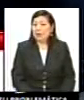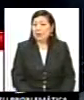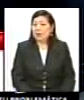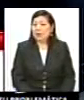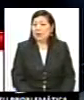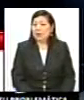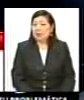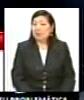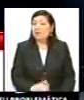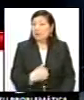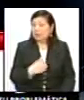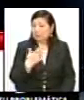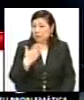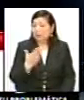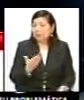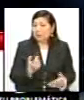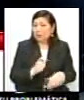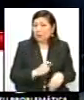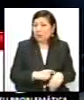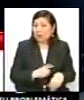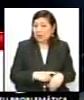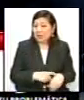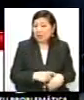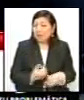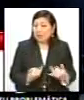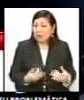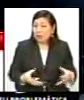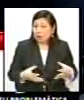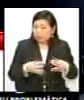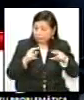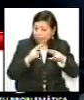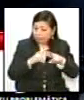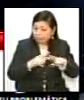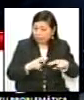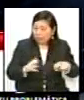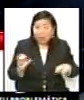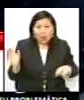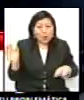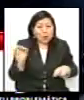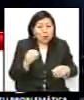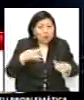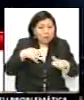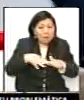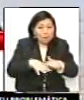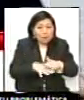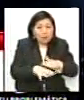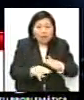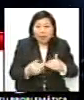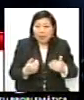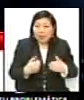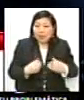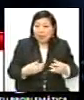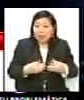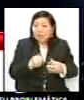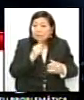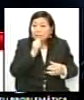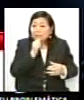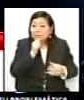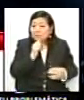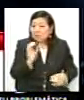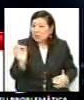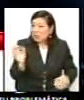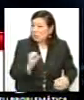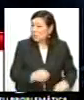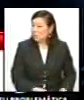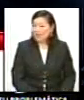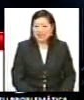Porque, que yo sepa, durante el tiempo que tuvo esta comisión investigadora, nunca se filtró un documento que tenía la condición de reservado. Nunca